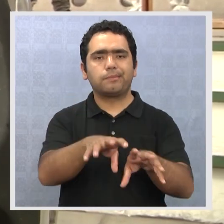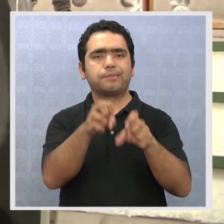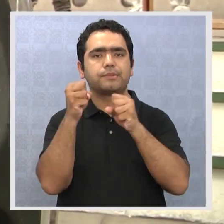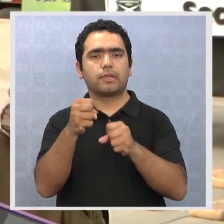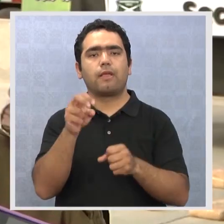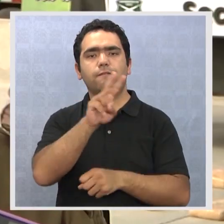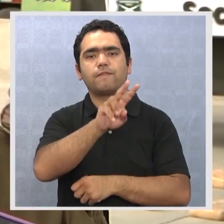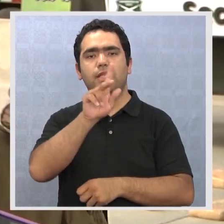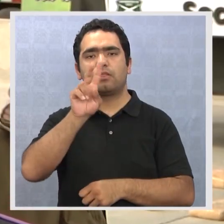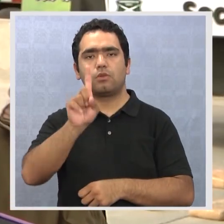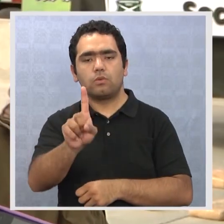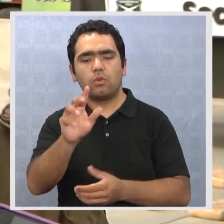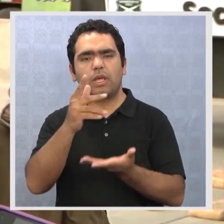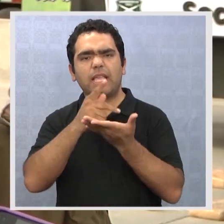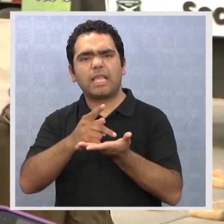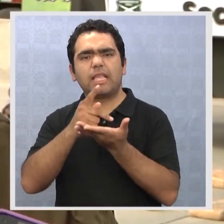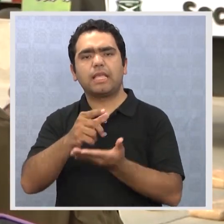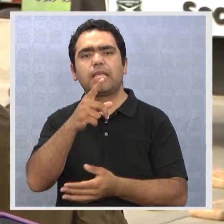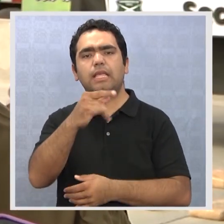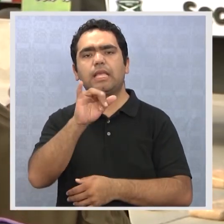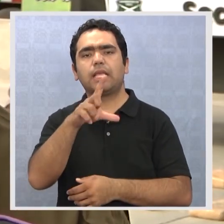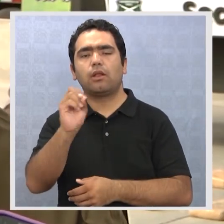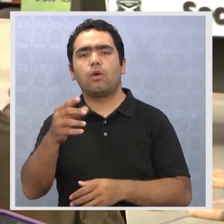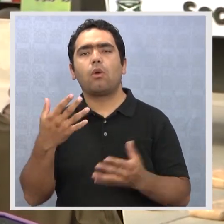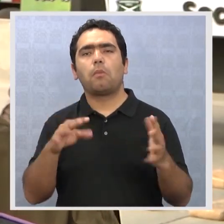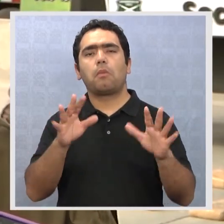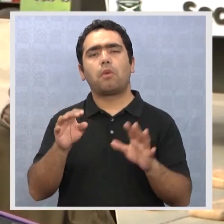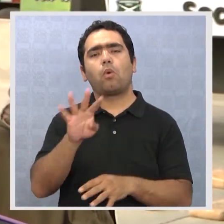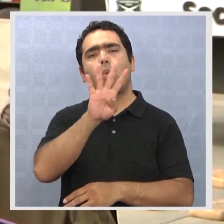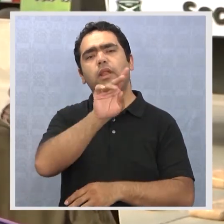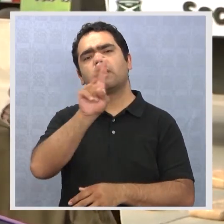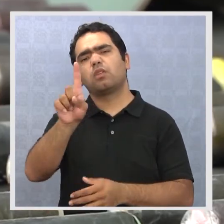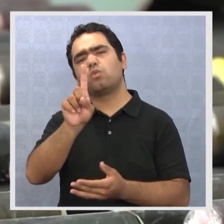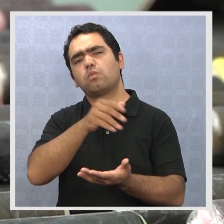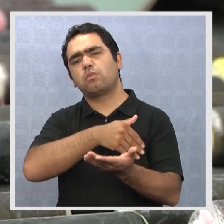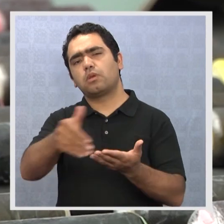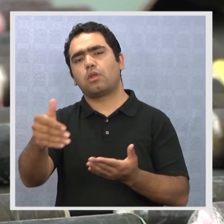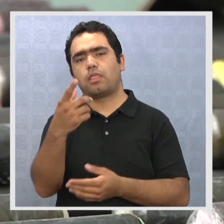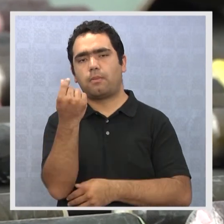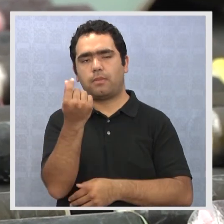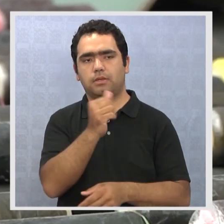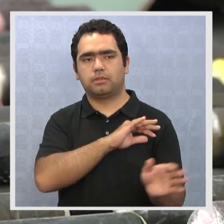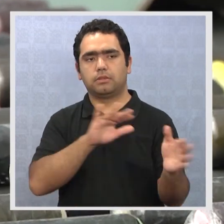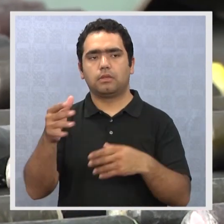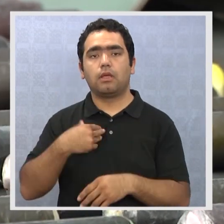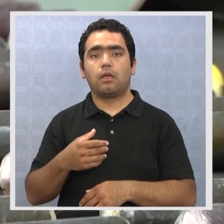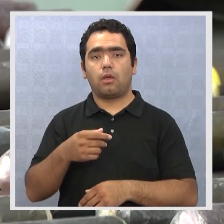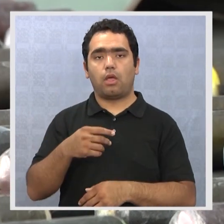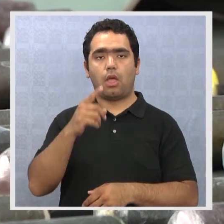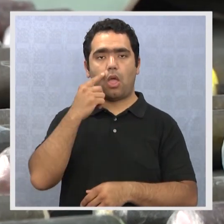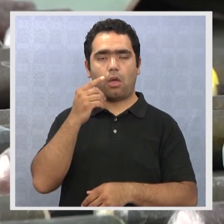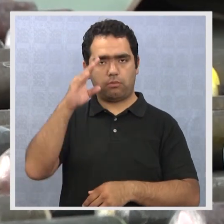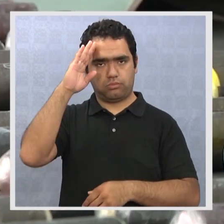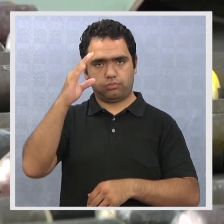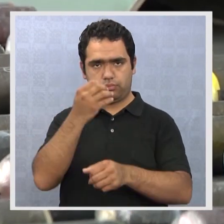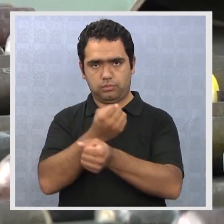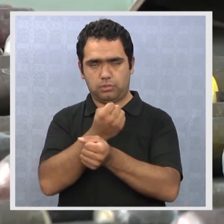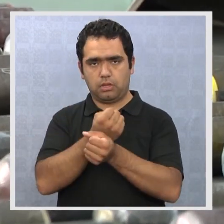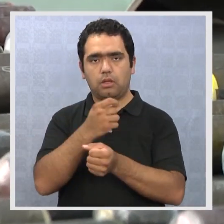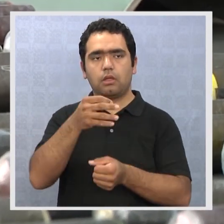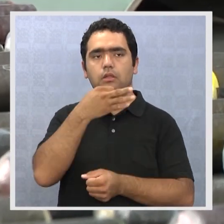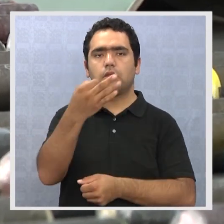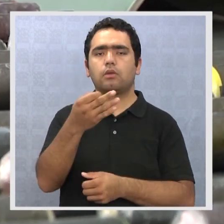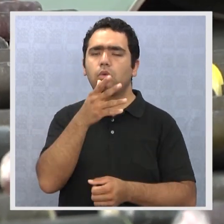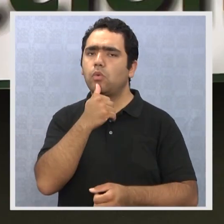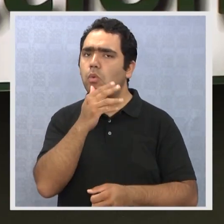21 kilos evaluados aproximadamente en 42 millones de pesos el oficial expresó que por el momento no hay antecedentes que